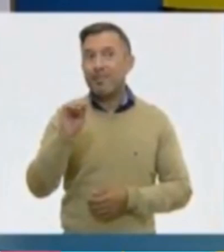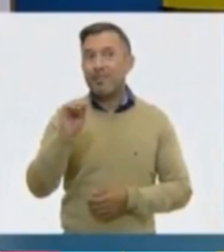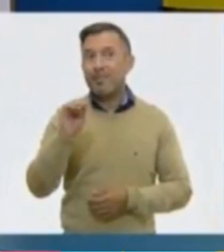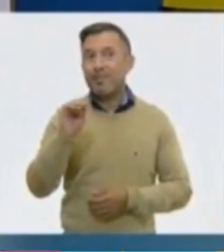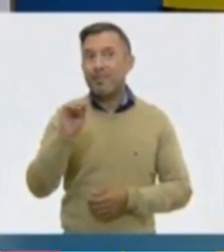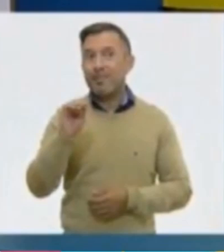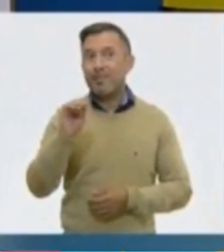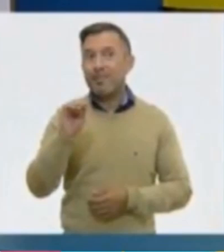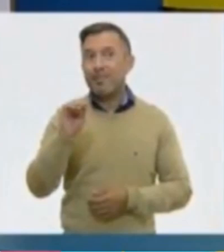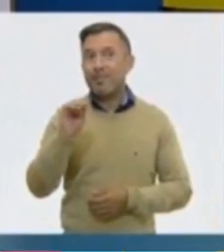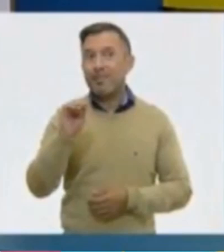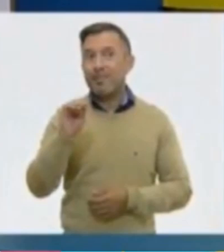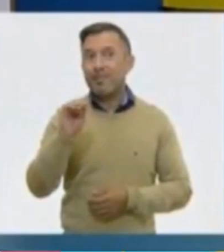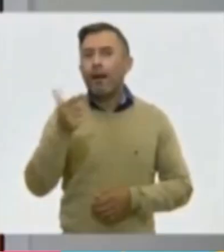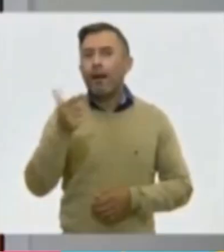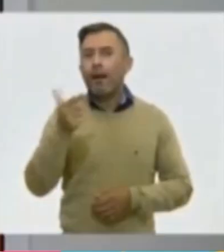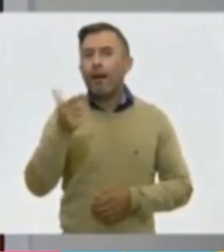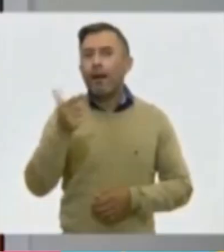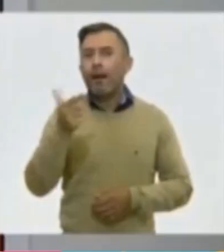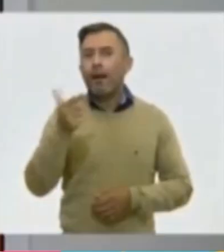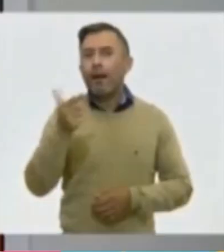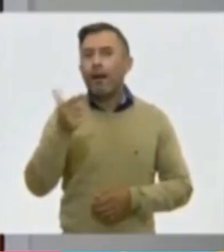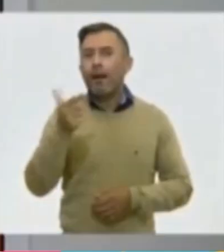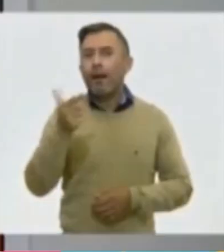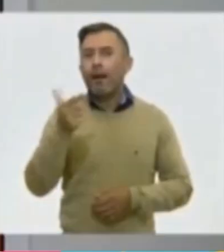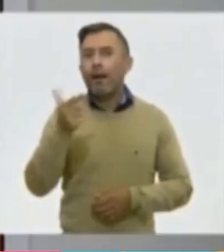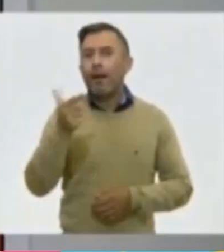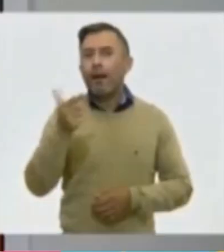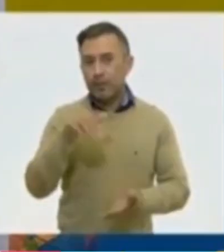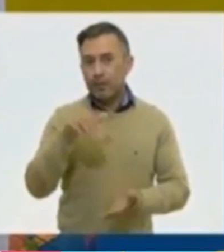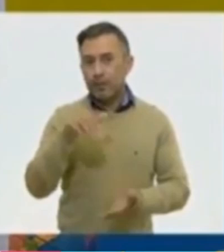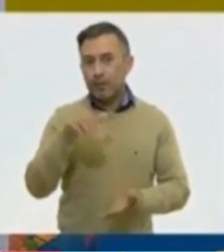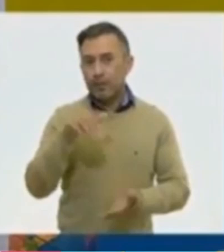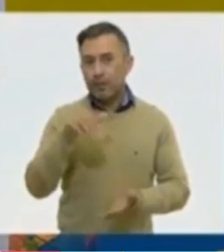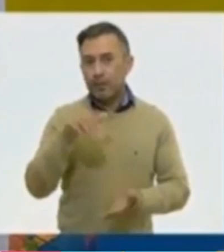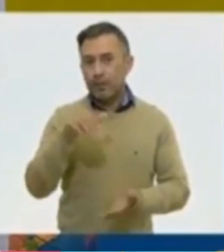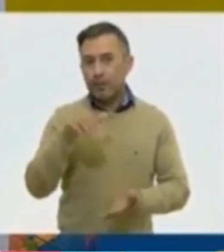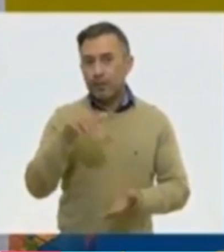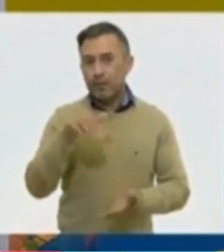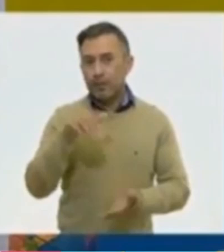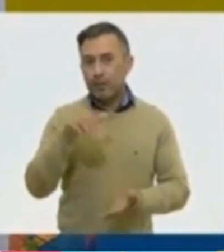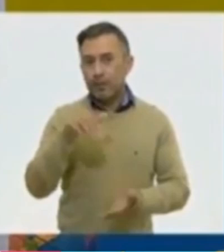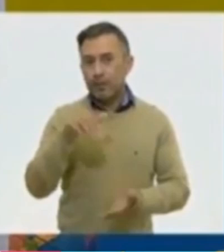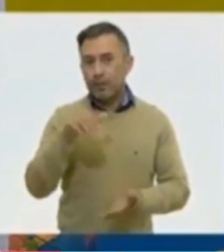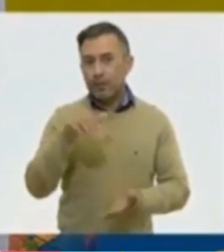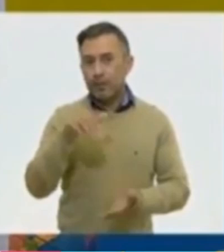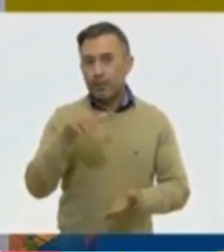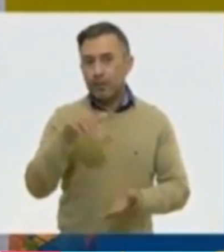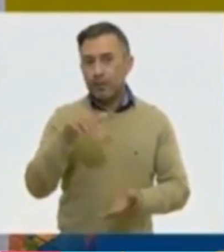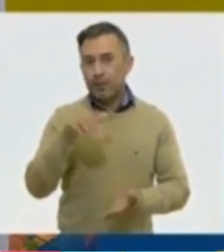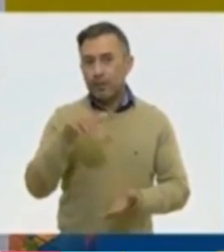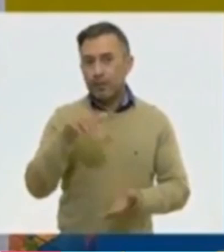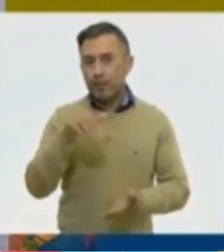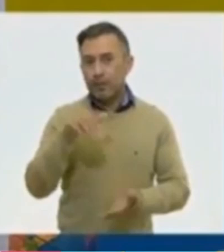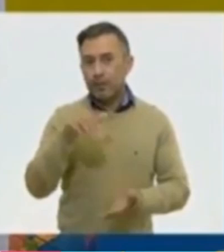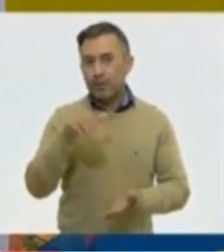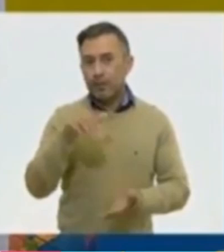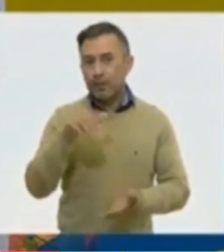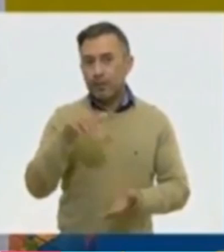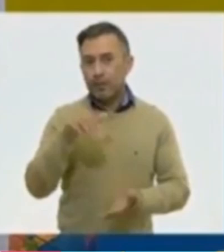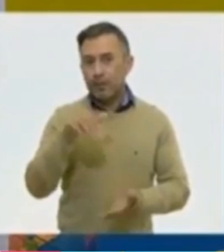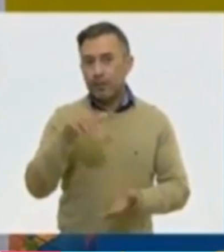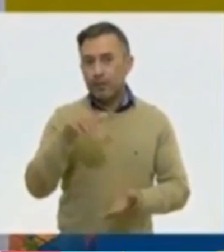493.400. ¿Cuántos miligramos pesa la medalla de plata? Multipliqué 580.5 por 1000 y me